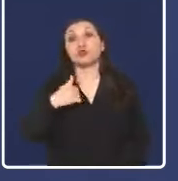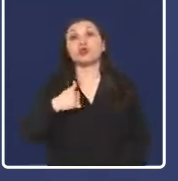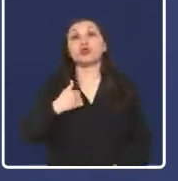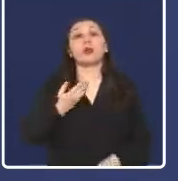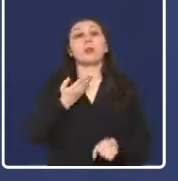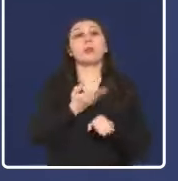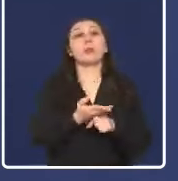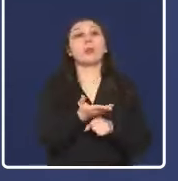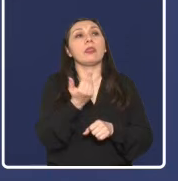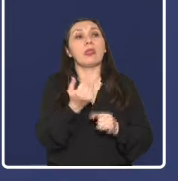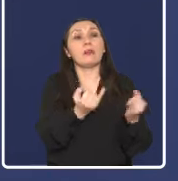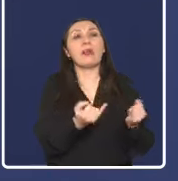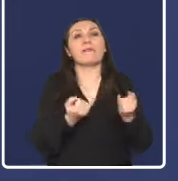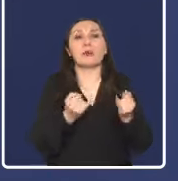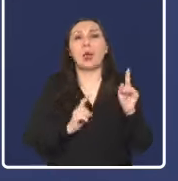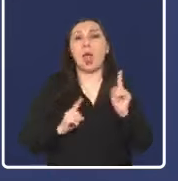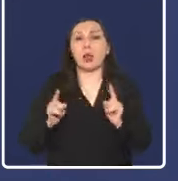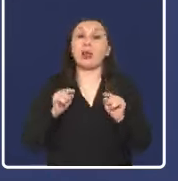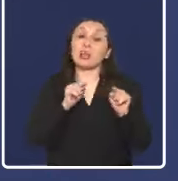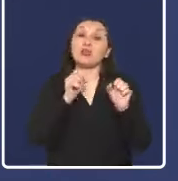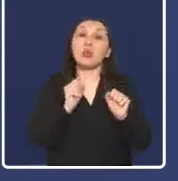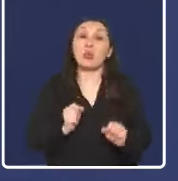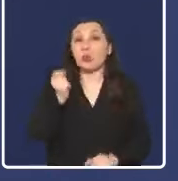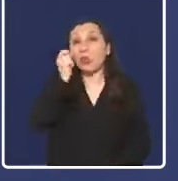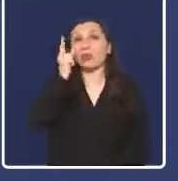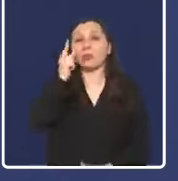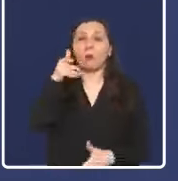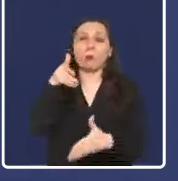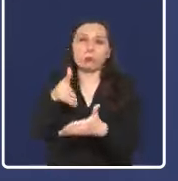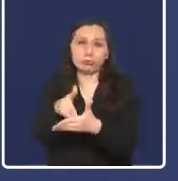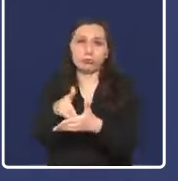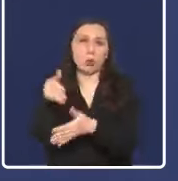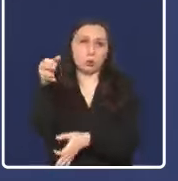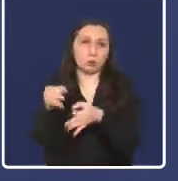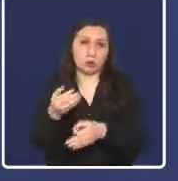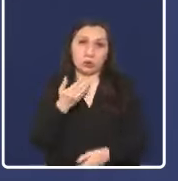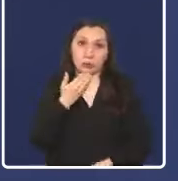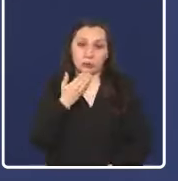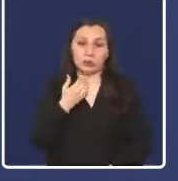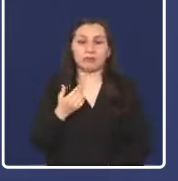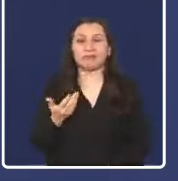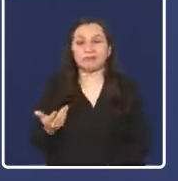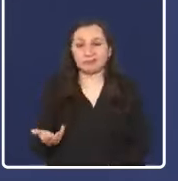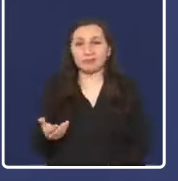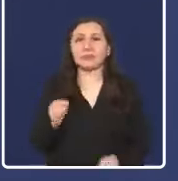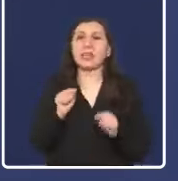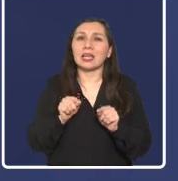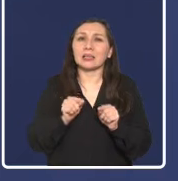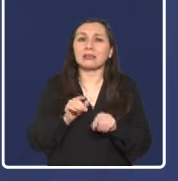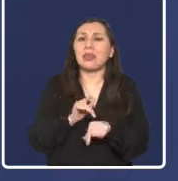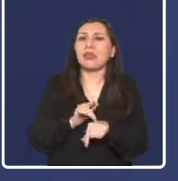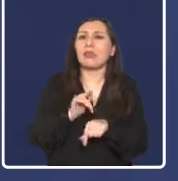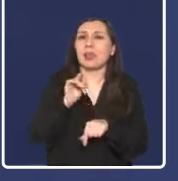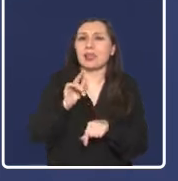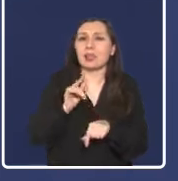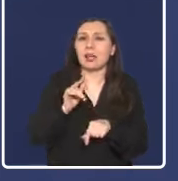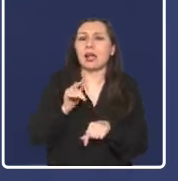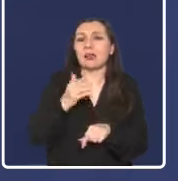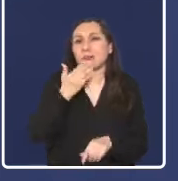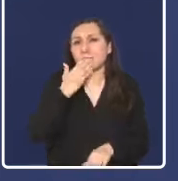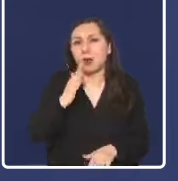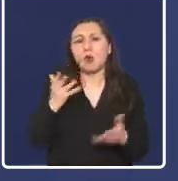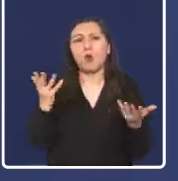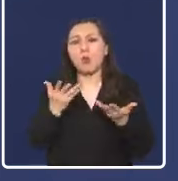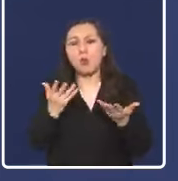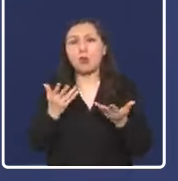hubiese pedido información específica, eso podría haberse entendido como obstrucción a la justicia también. Entonces, hay que ser muy delicado respecto de